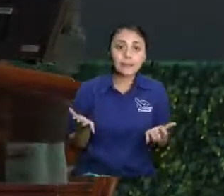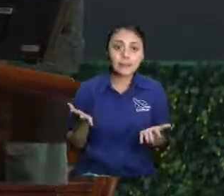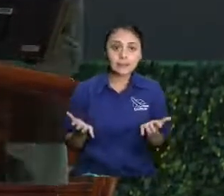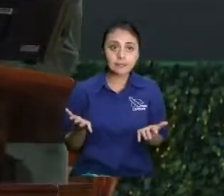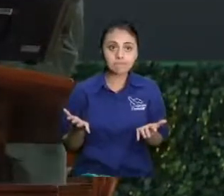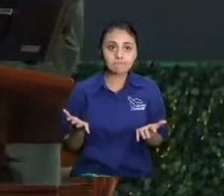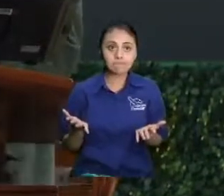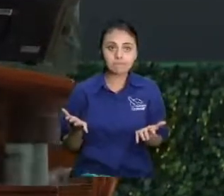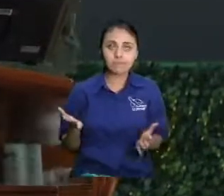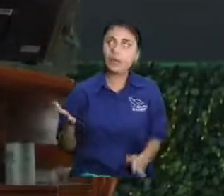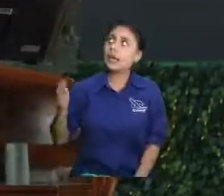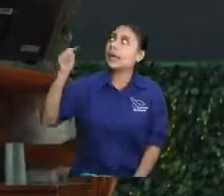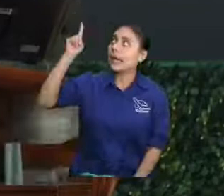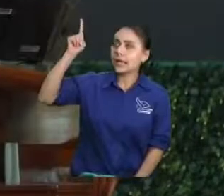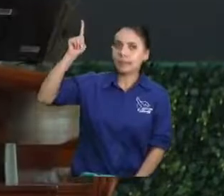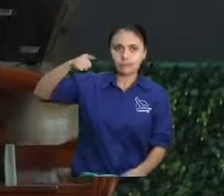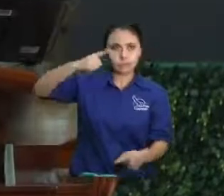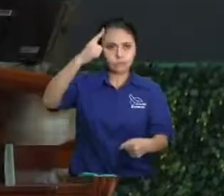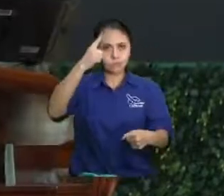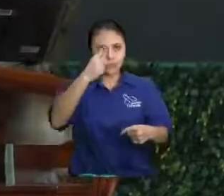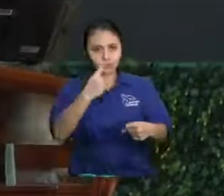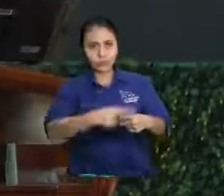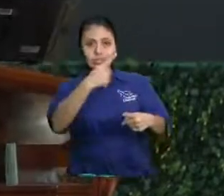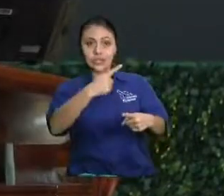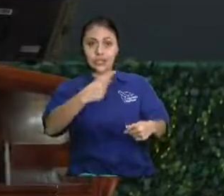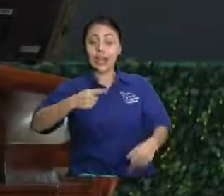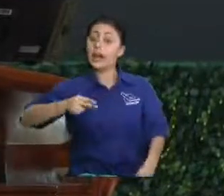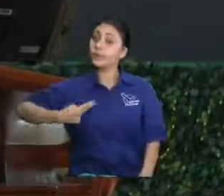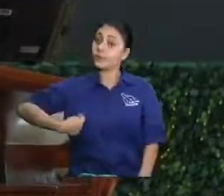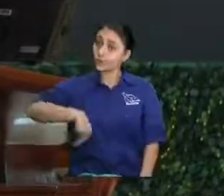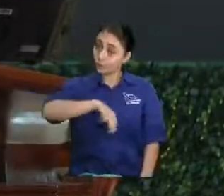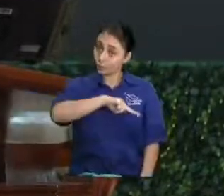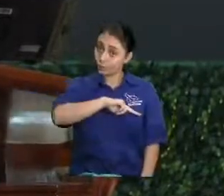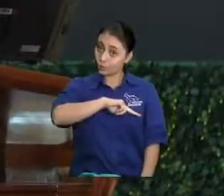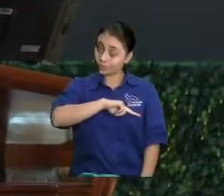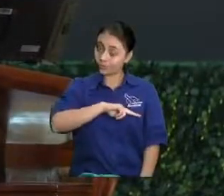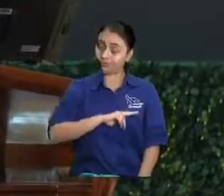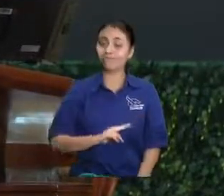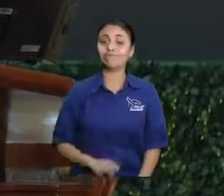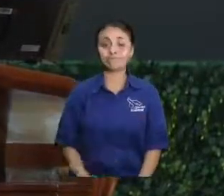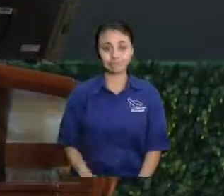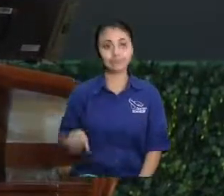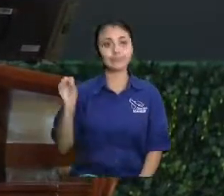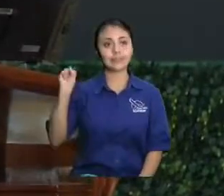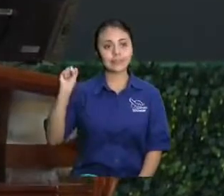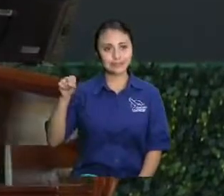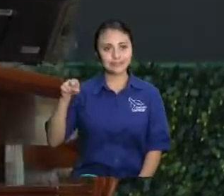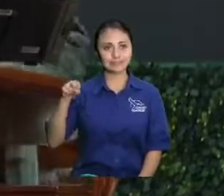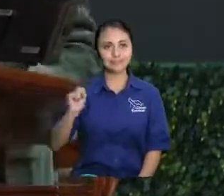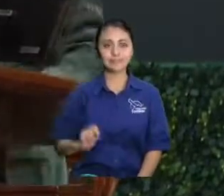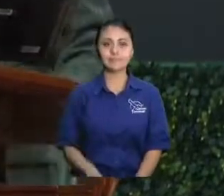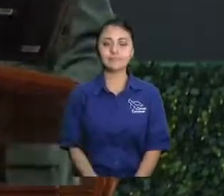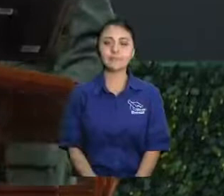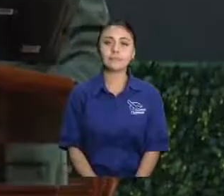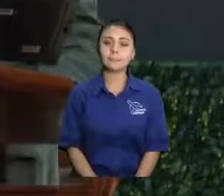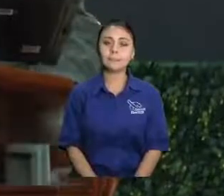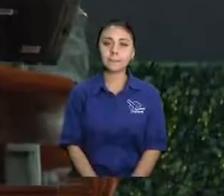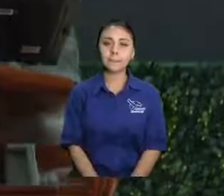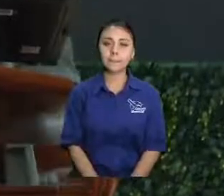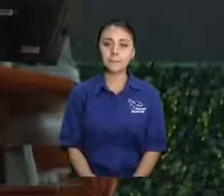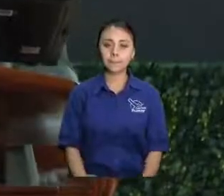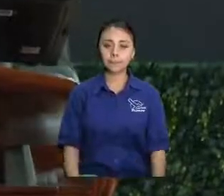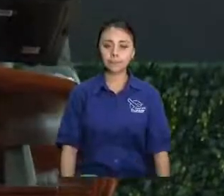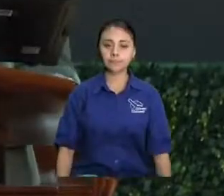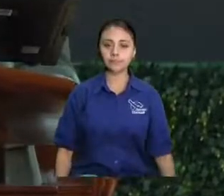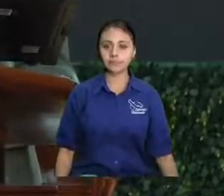a veces nos llama la atención también, ¿verdad? No se preocupe, no la vamos a llamar ahorita, solo es una acotación que le